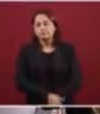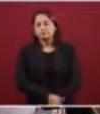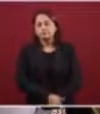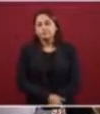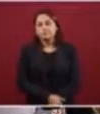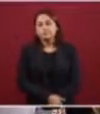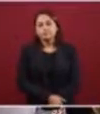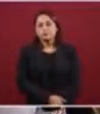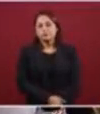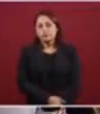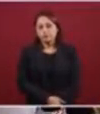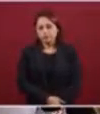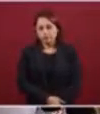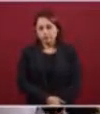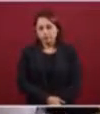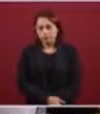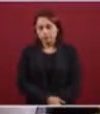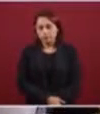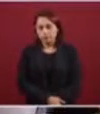Quiero decirles que